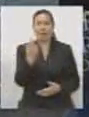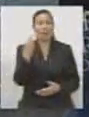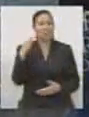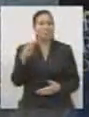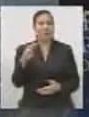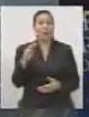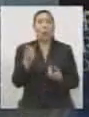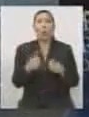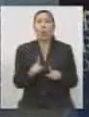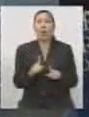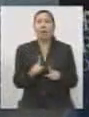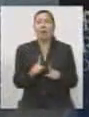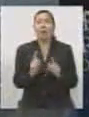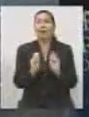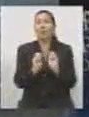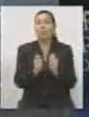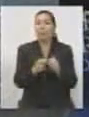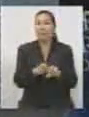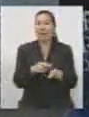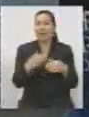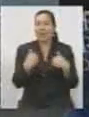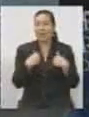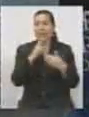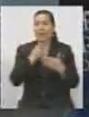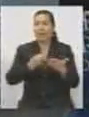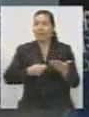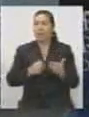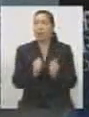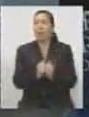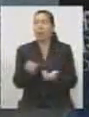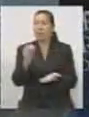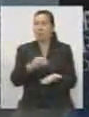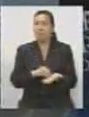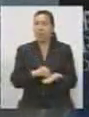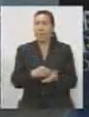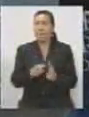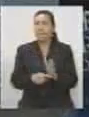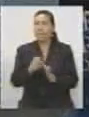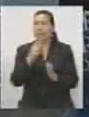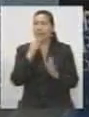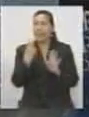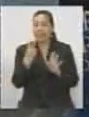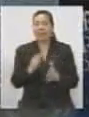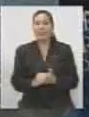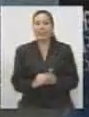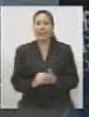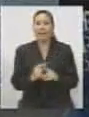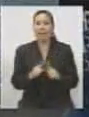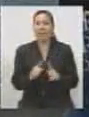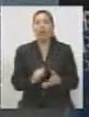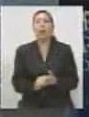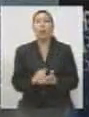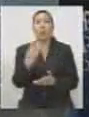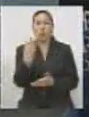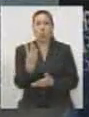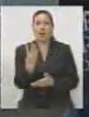magistrados, cuando las sentencias del Pleno deben ser firmadas por más, por la mayoría de siete, es decir, por lo menos por